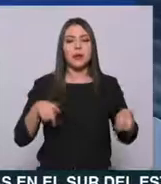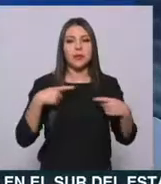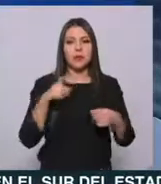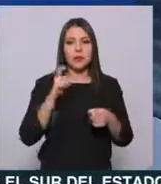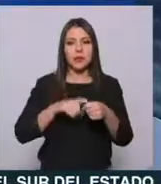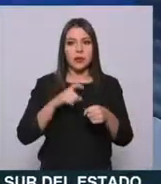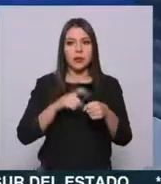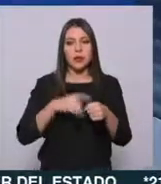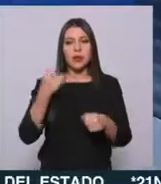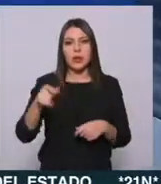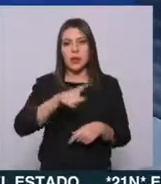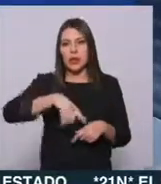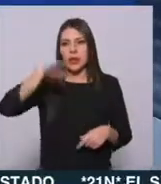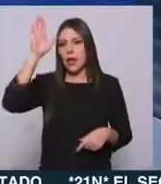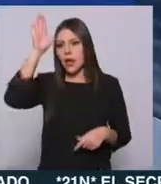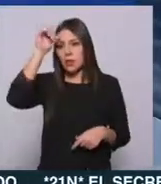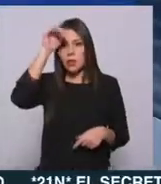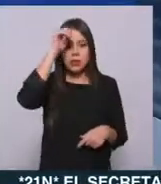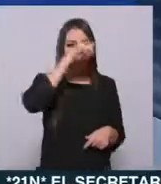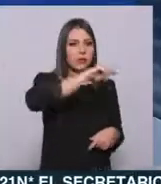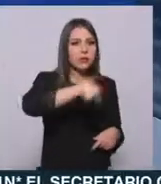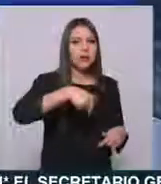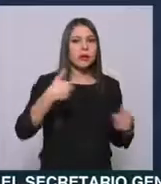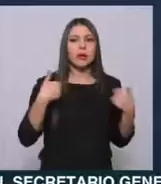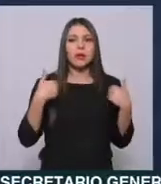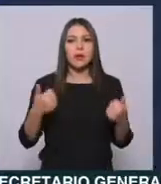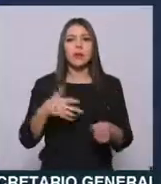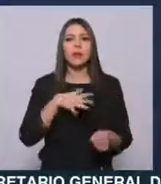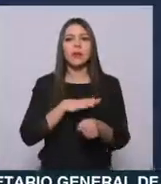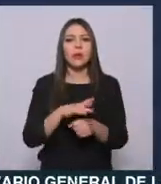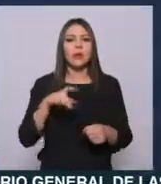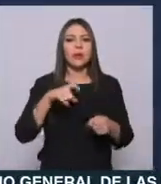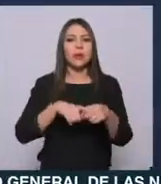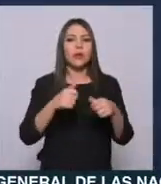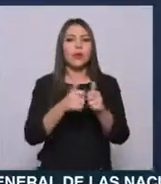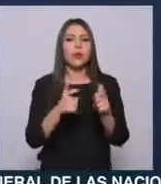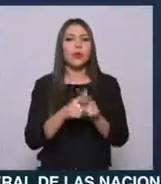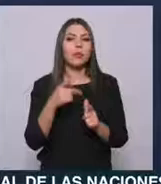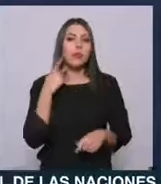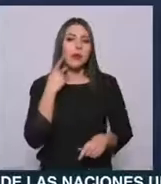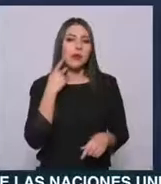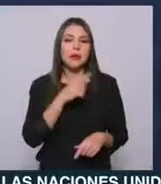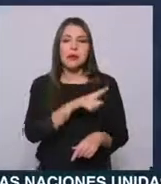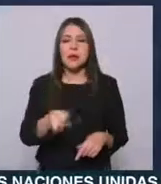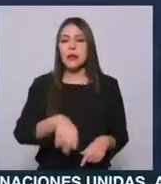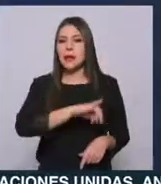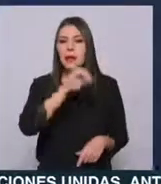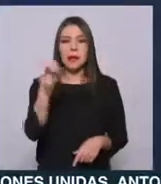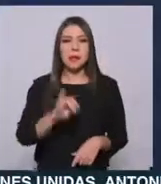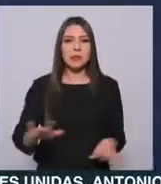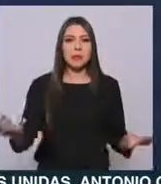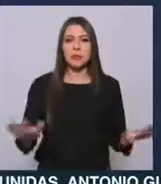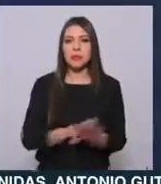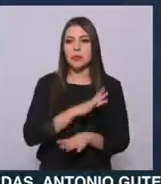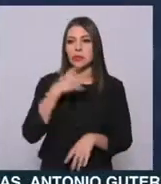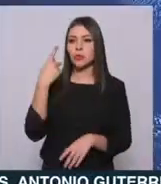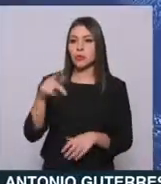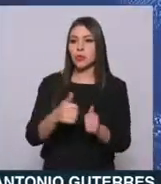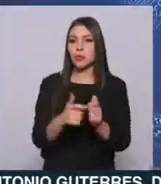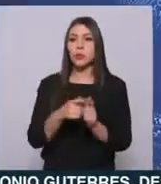propio consenso con ellos para entender la coalición electoral, porque en el frente nunca cambió la ideología del